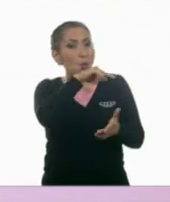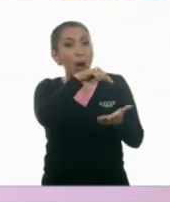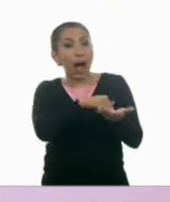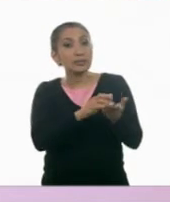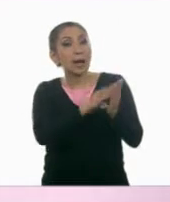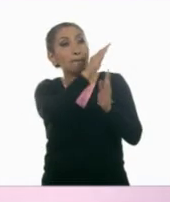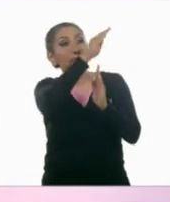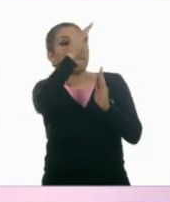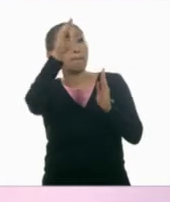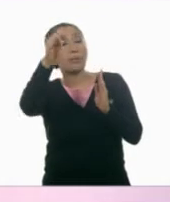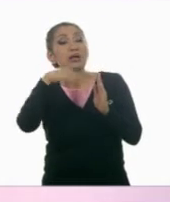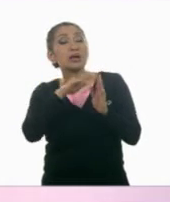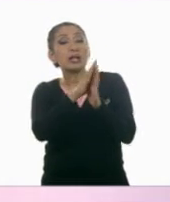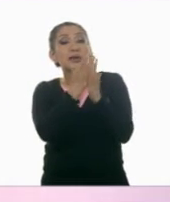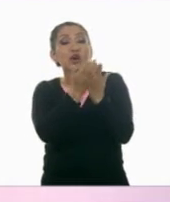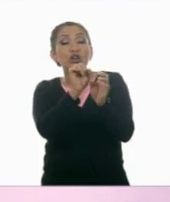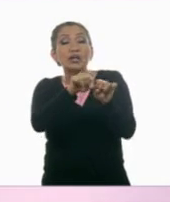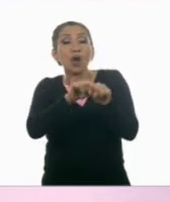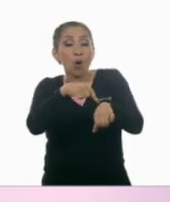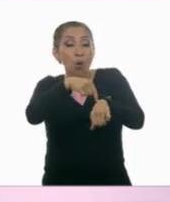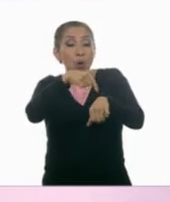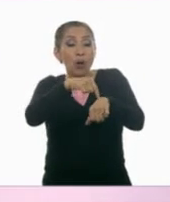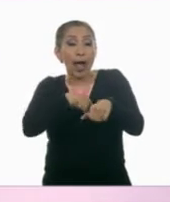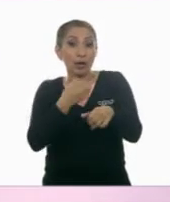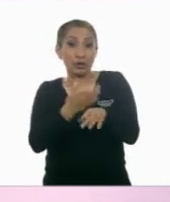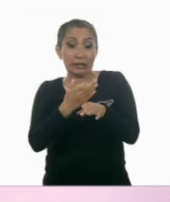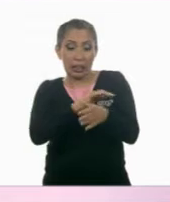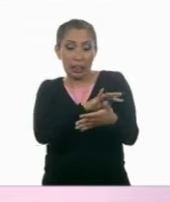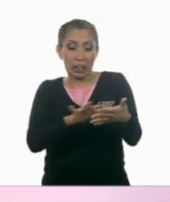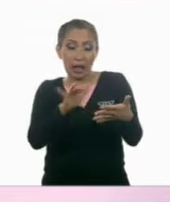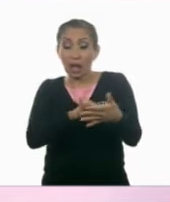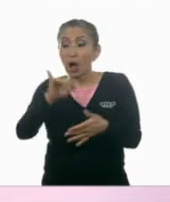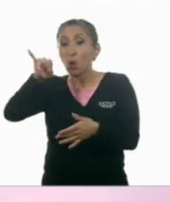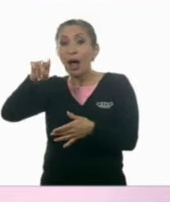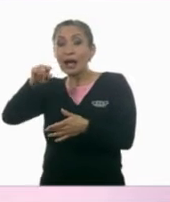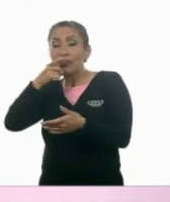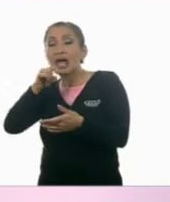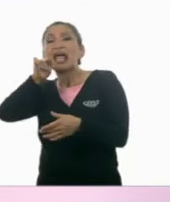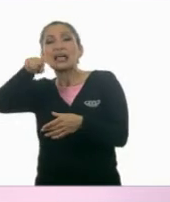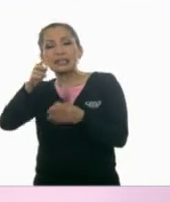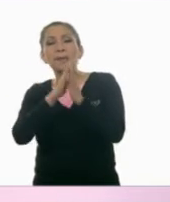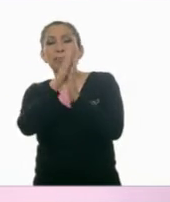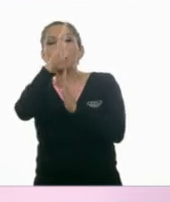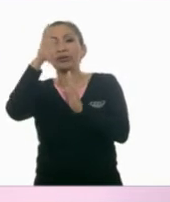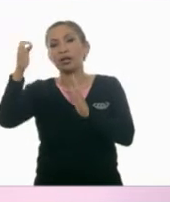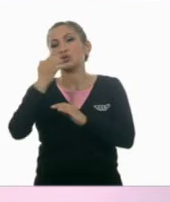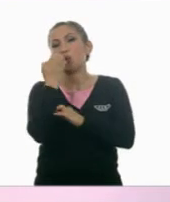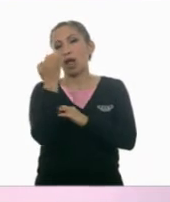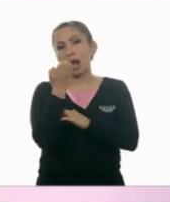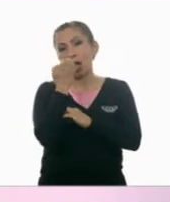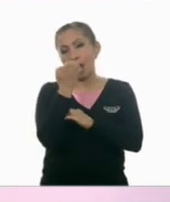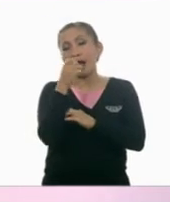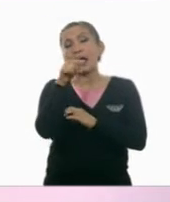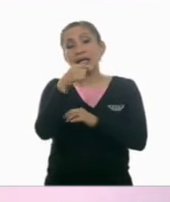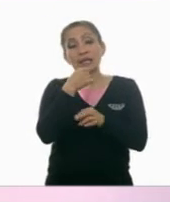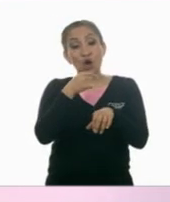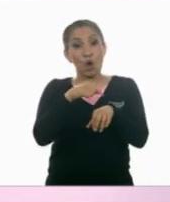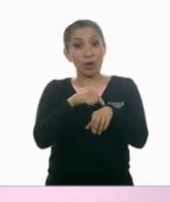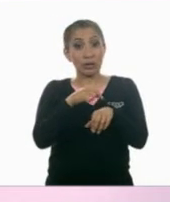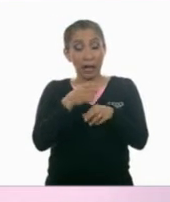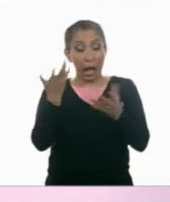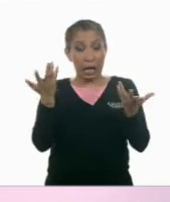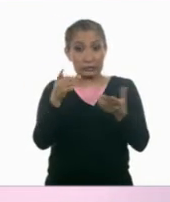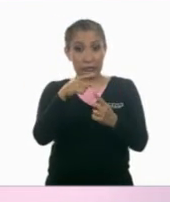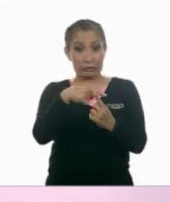donde ponen los libros en el salón porque es la hora de leer. Y Juana agrega, es la biblioteca de la escuela y los niños